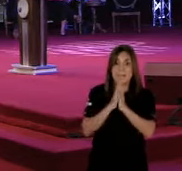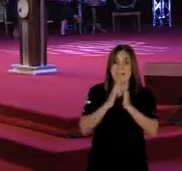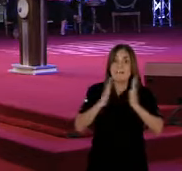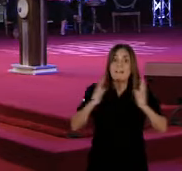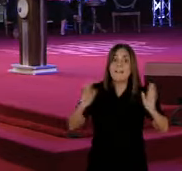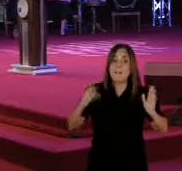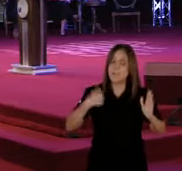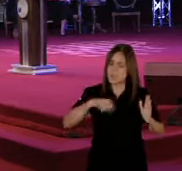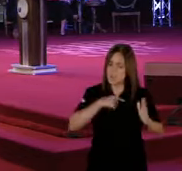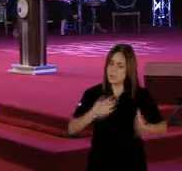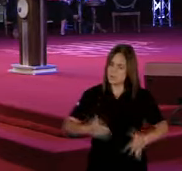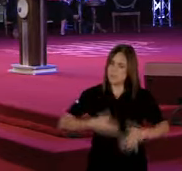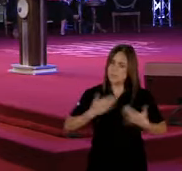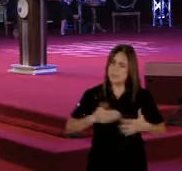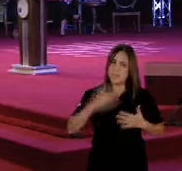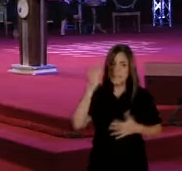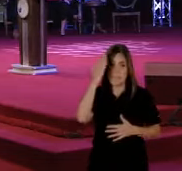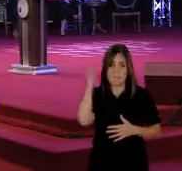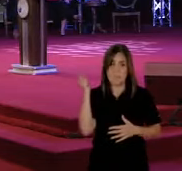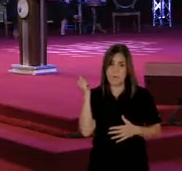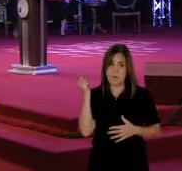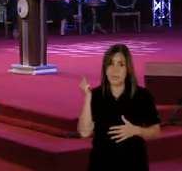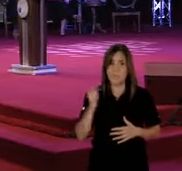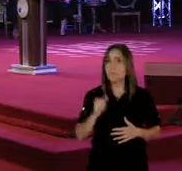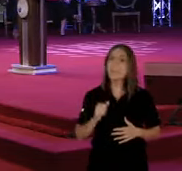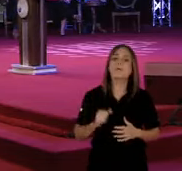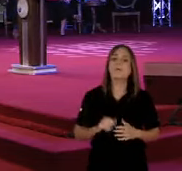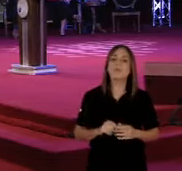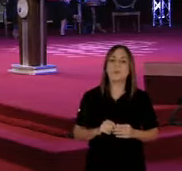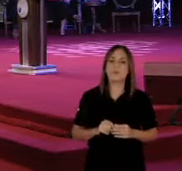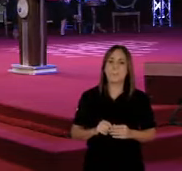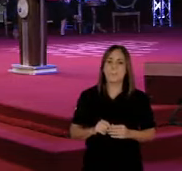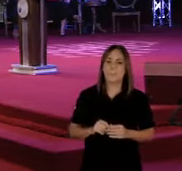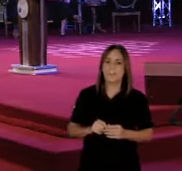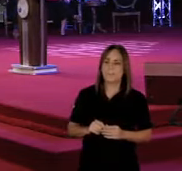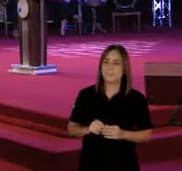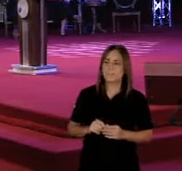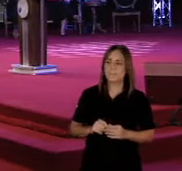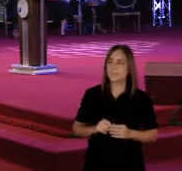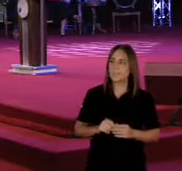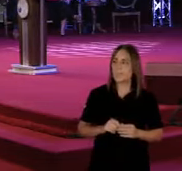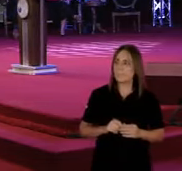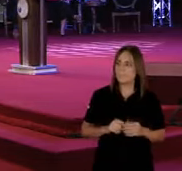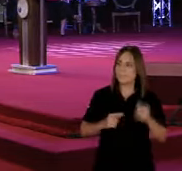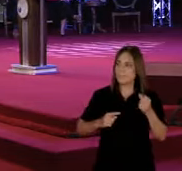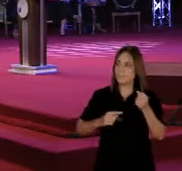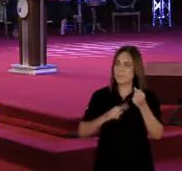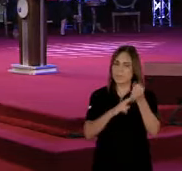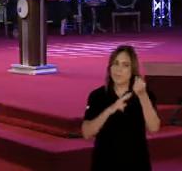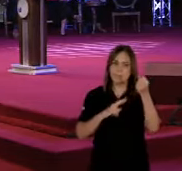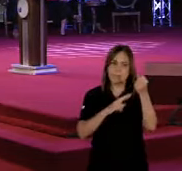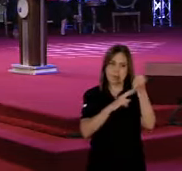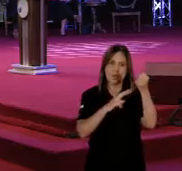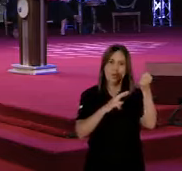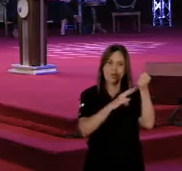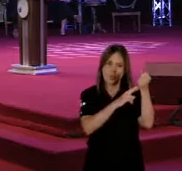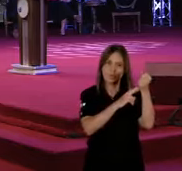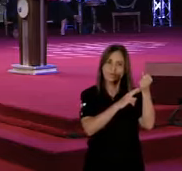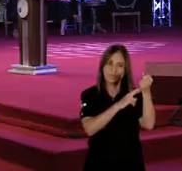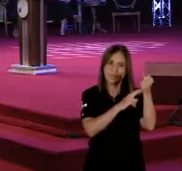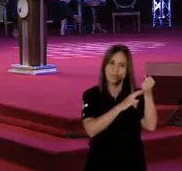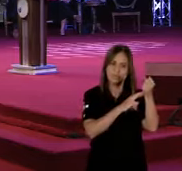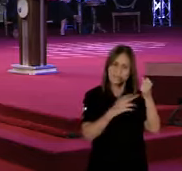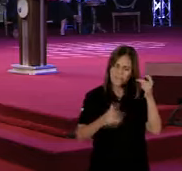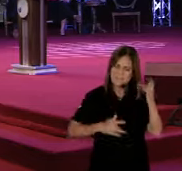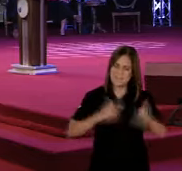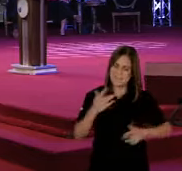los recursos, cuando muestran su expectación, es porque ya están sintiendo que algo fuerte va a suceder.